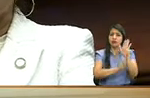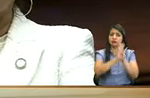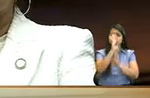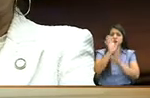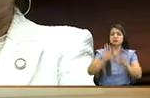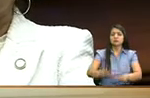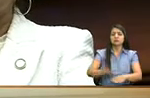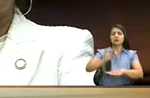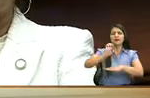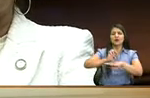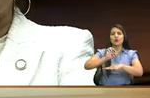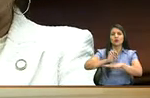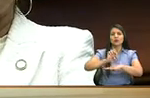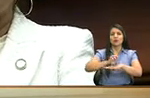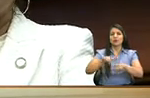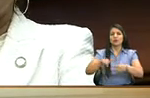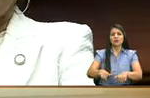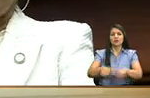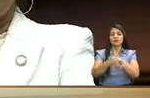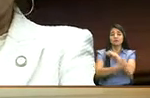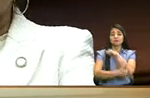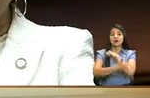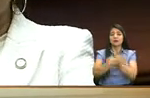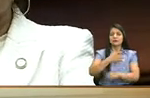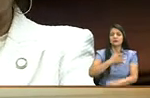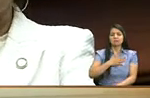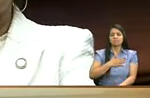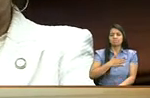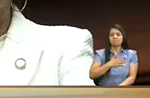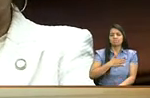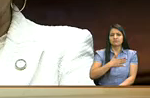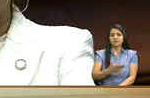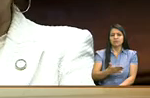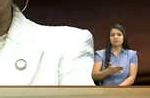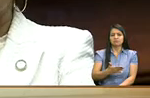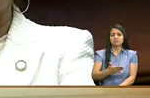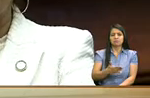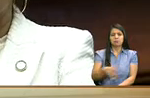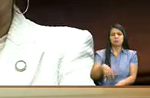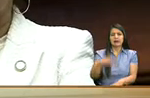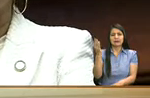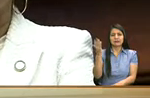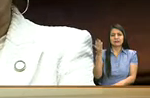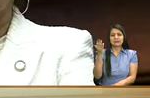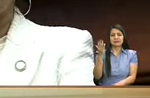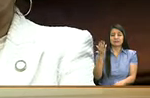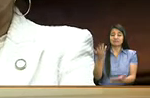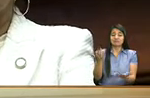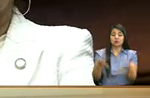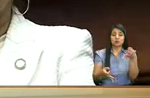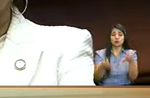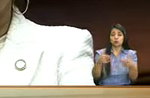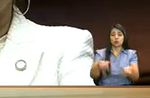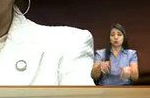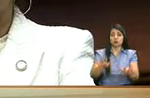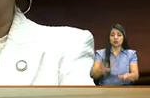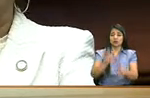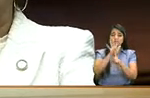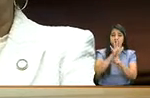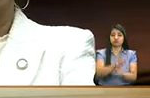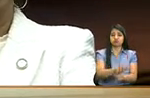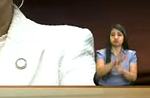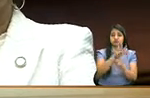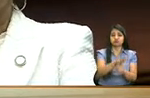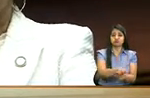un país donde lamentablemente persisten las más groseras injusticias,